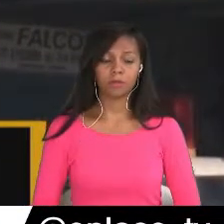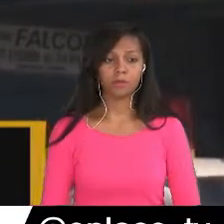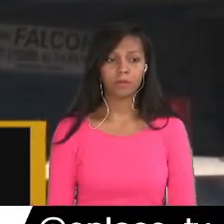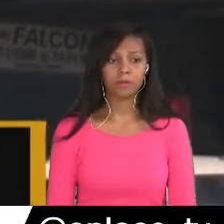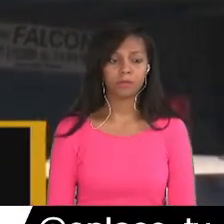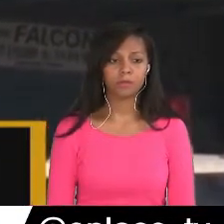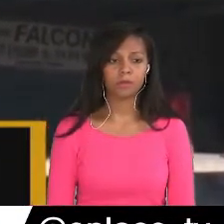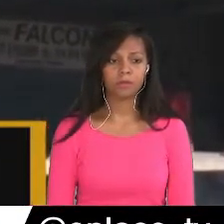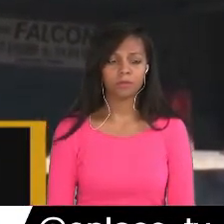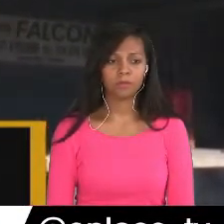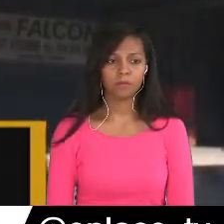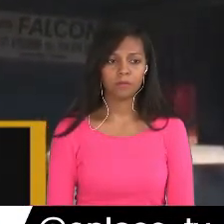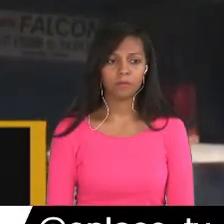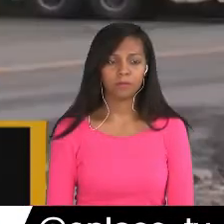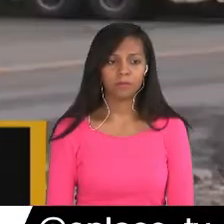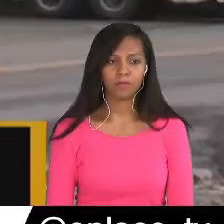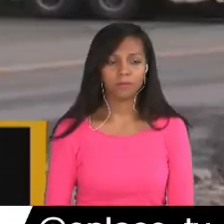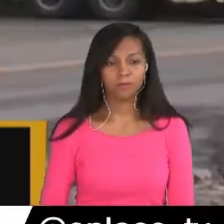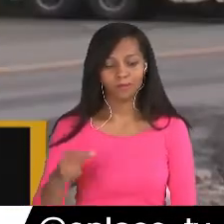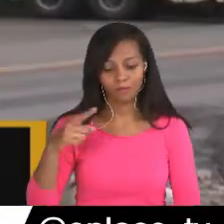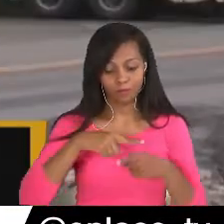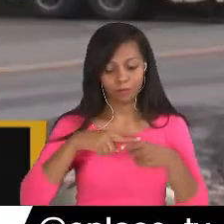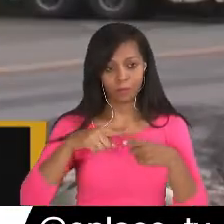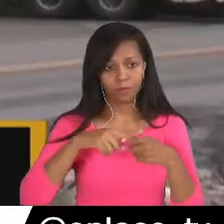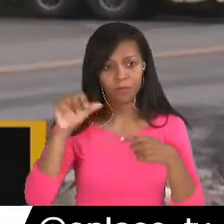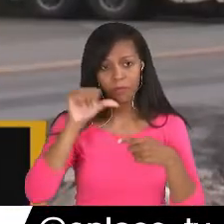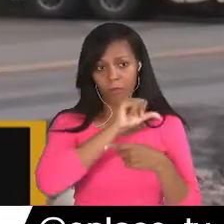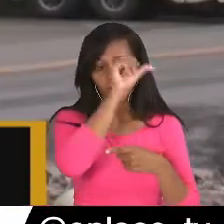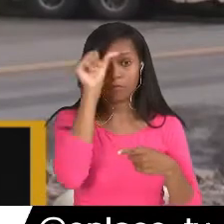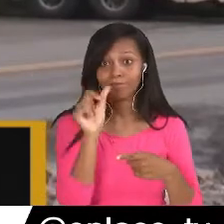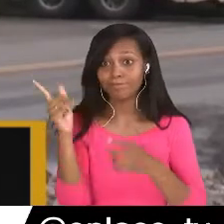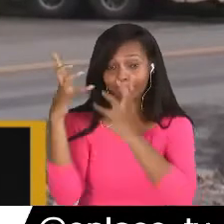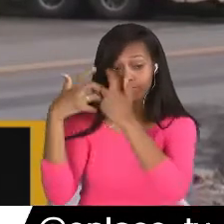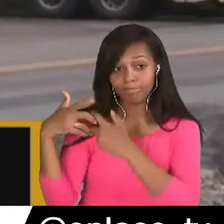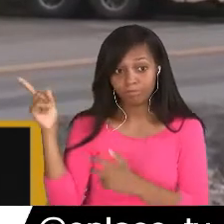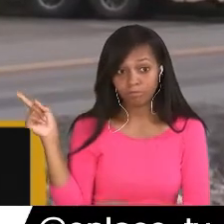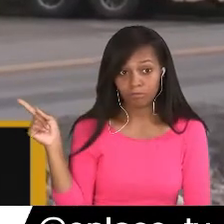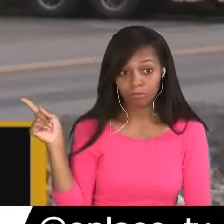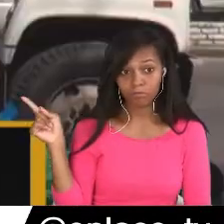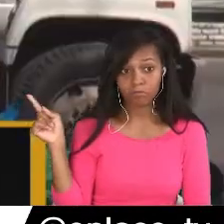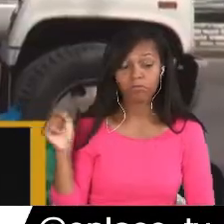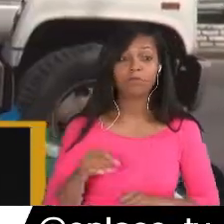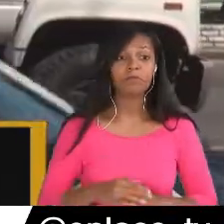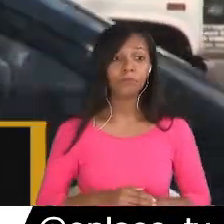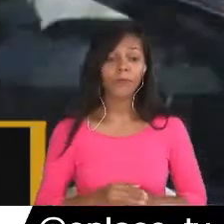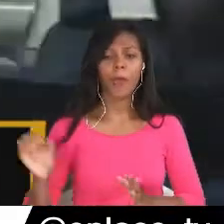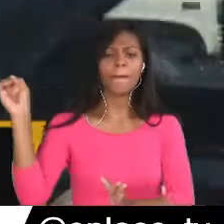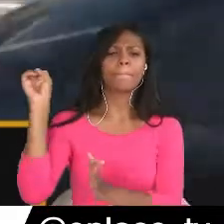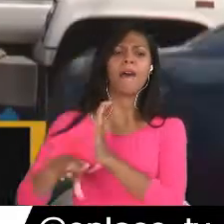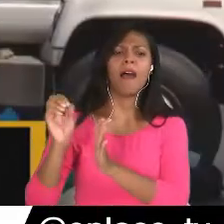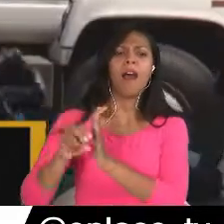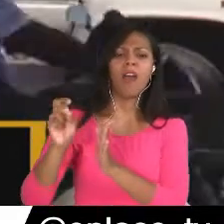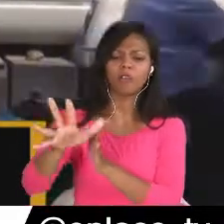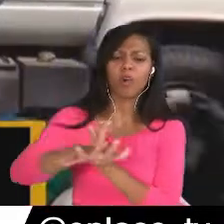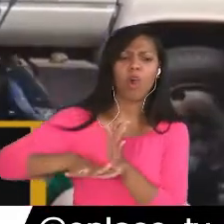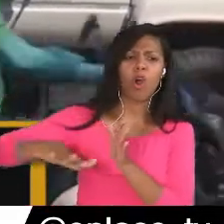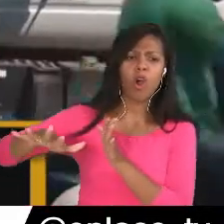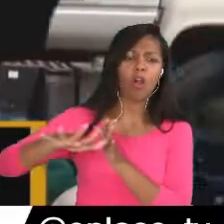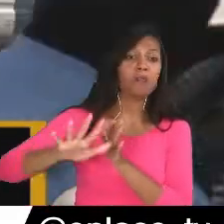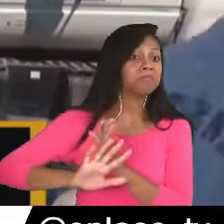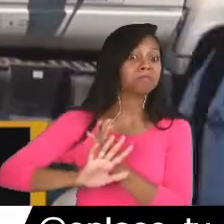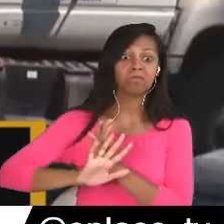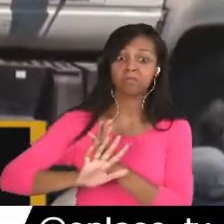La primera semana de agosto vence el plazo para que la empresa de aseo Rediva deje de disponer los residuos de los barranqueños en el relleno que opera